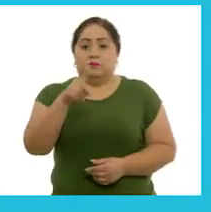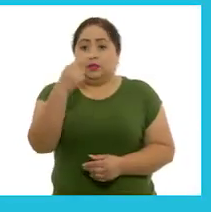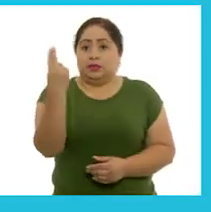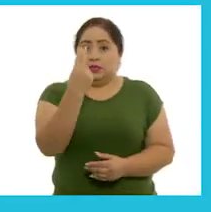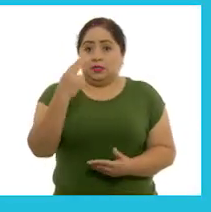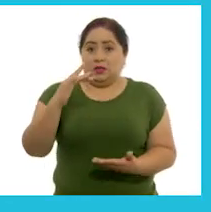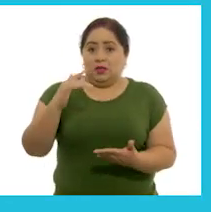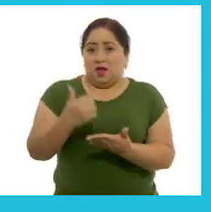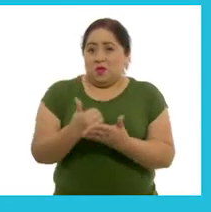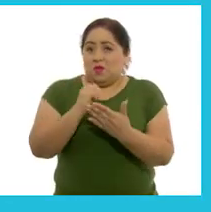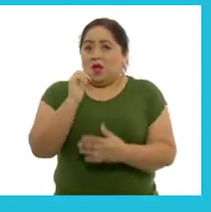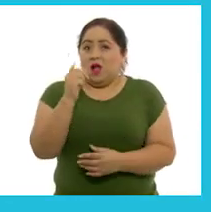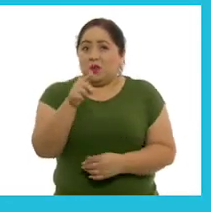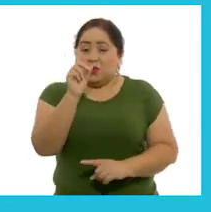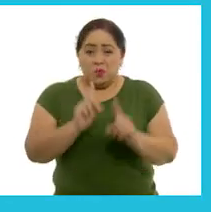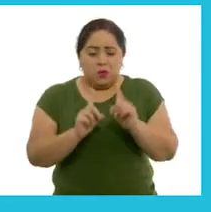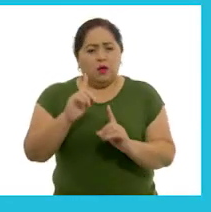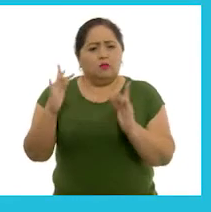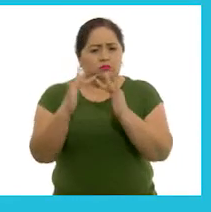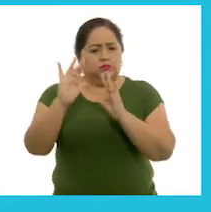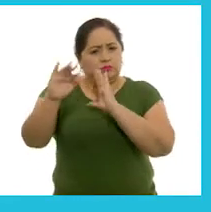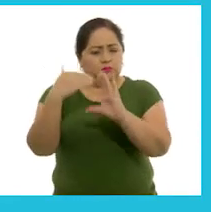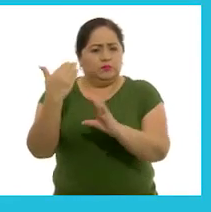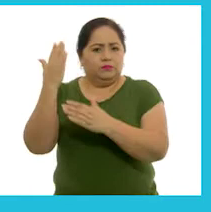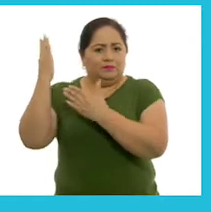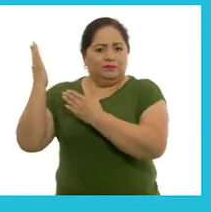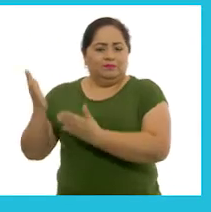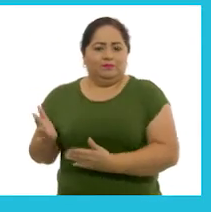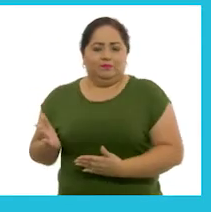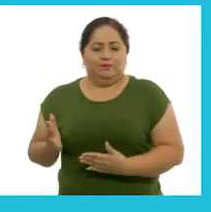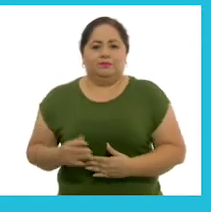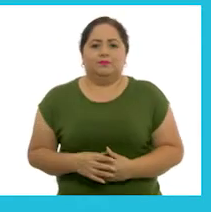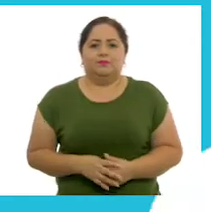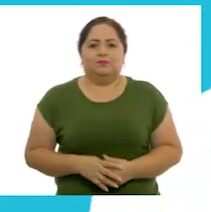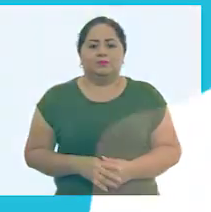Si necesitas ayuda para resolver tus dudas, contáctanos.